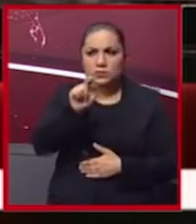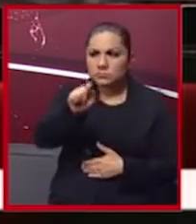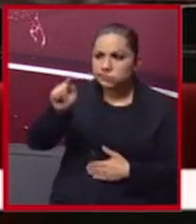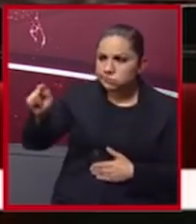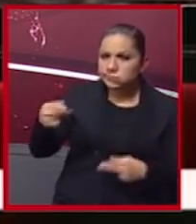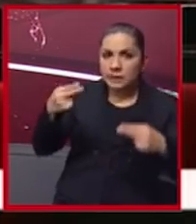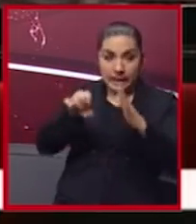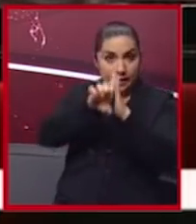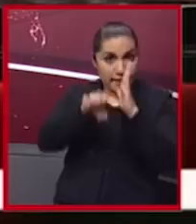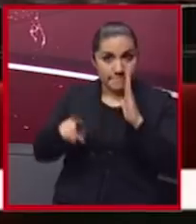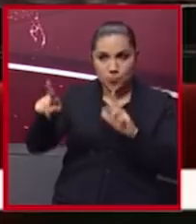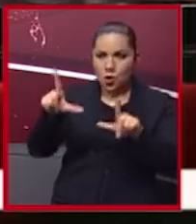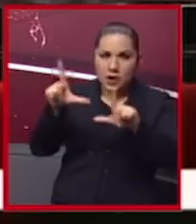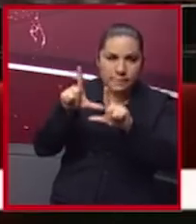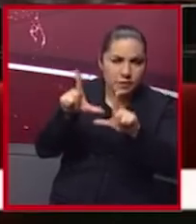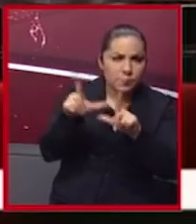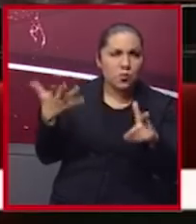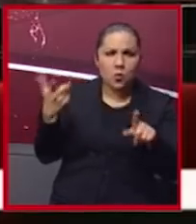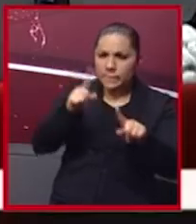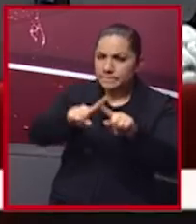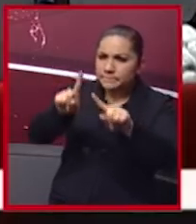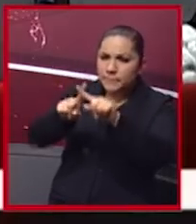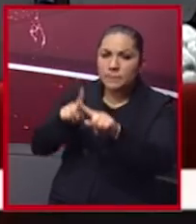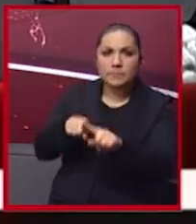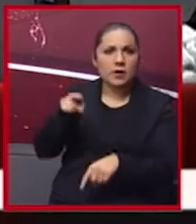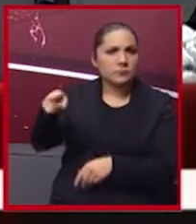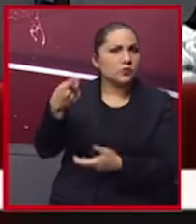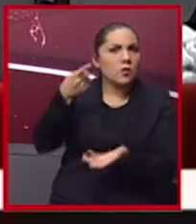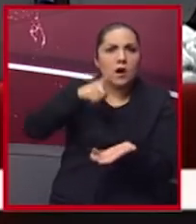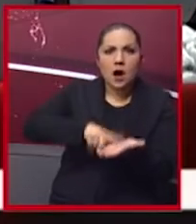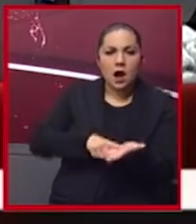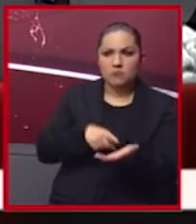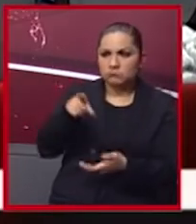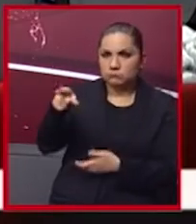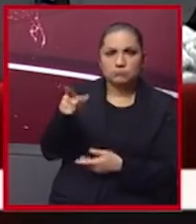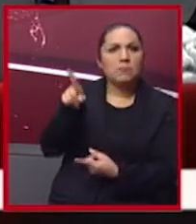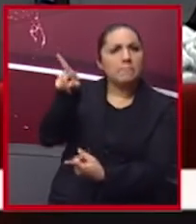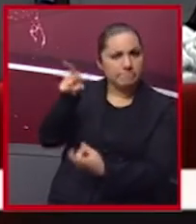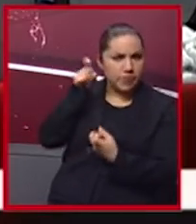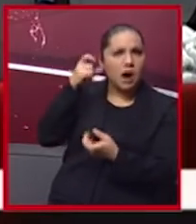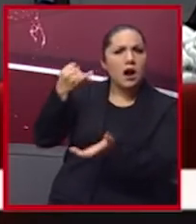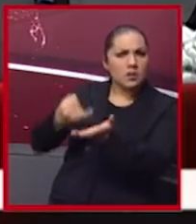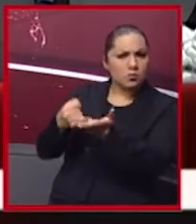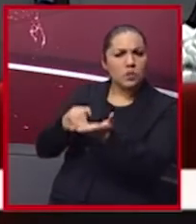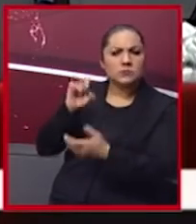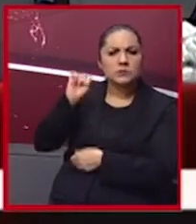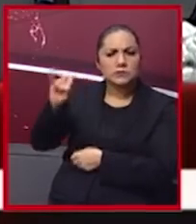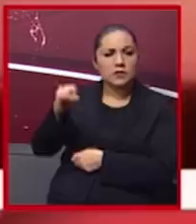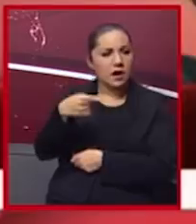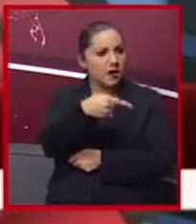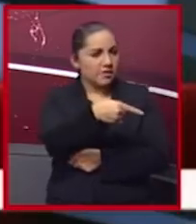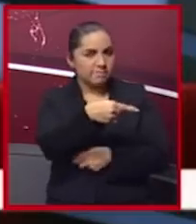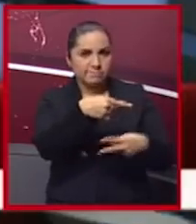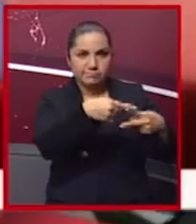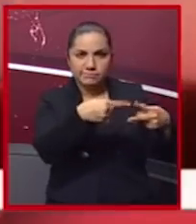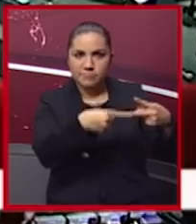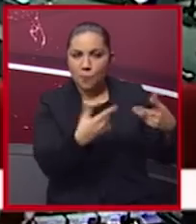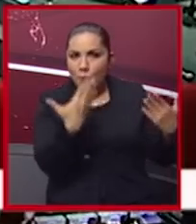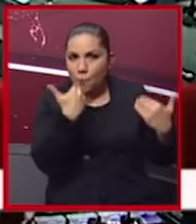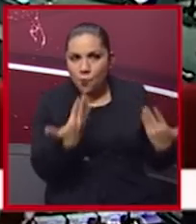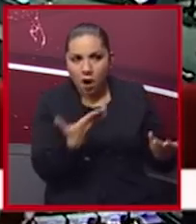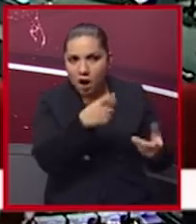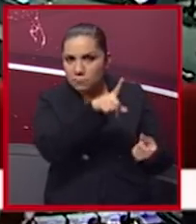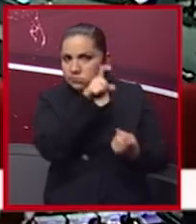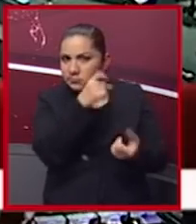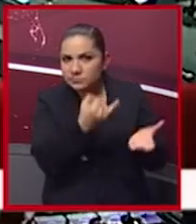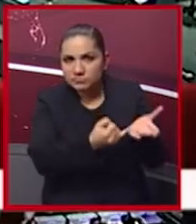en condiciones totalmente de desigualdad, porque a los primeros no se les va a cobrar impuestos. En